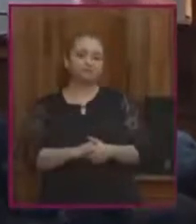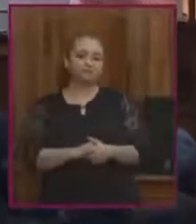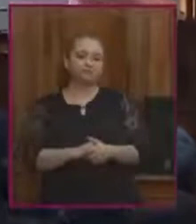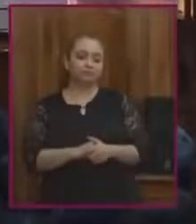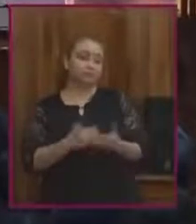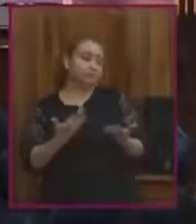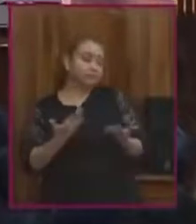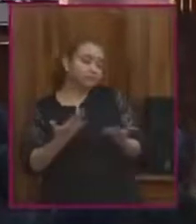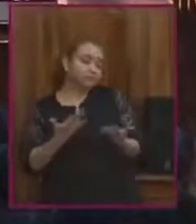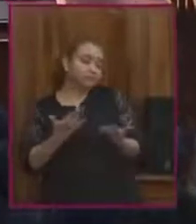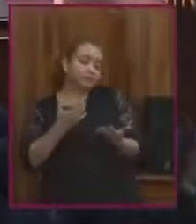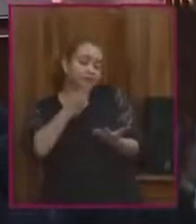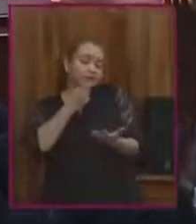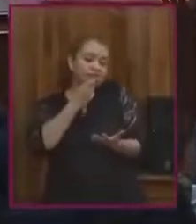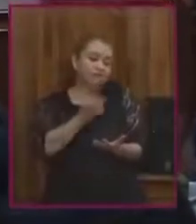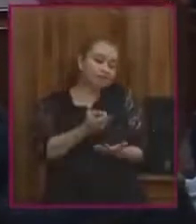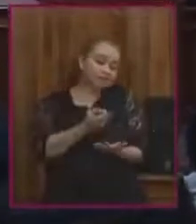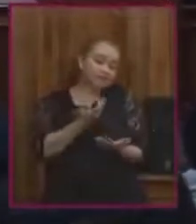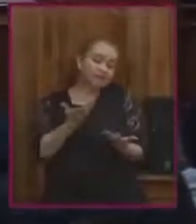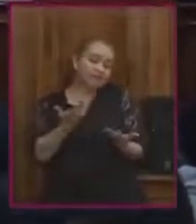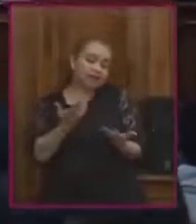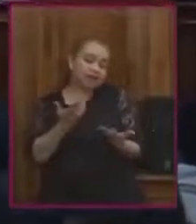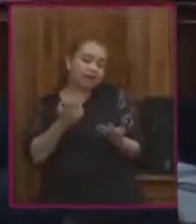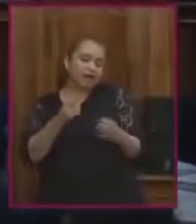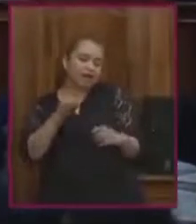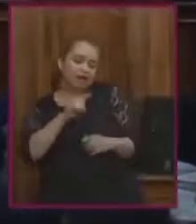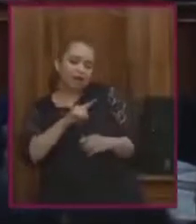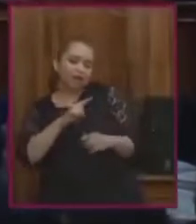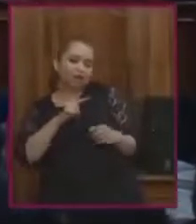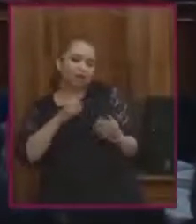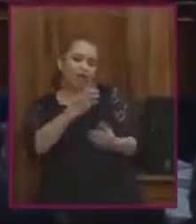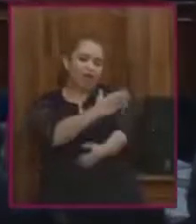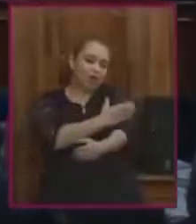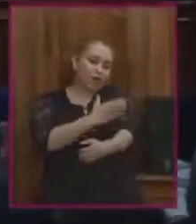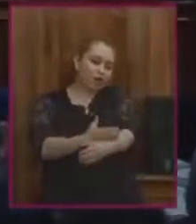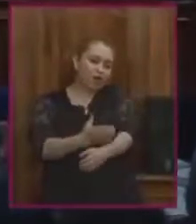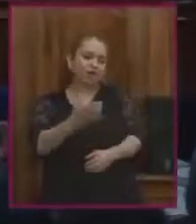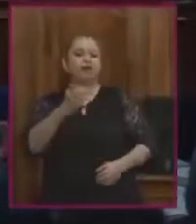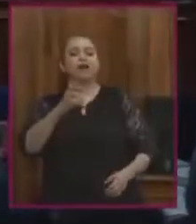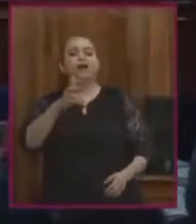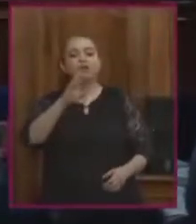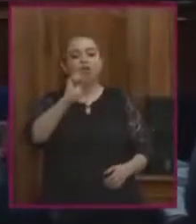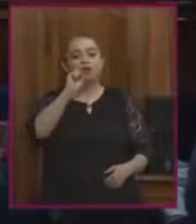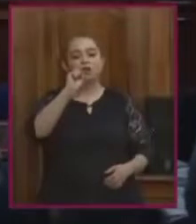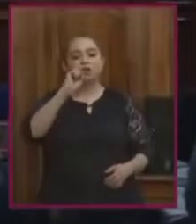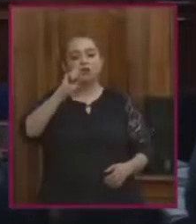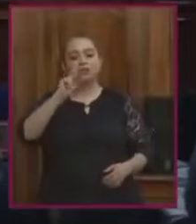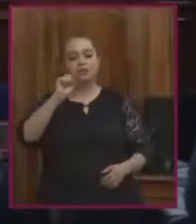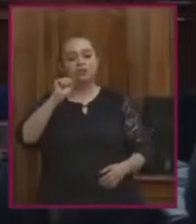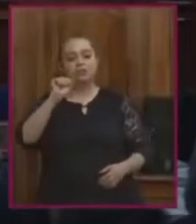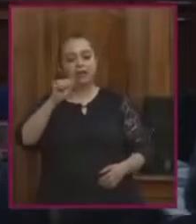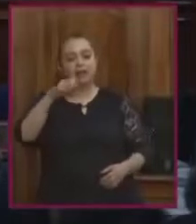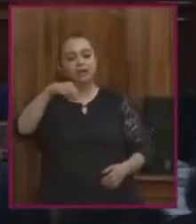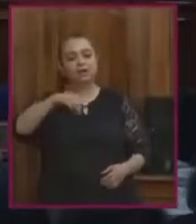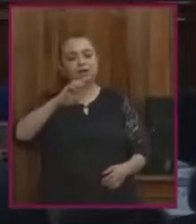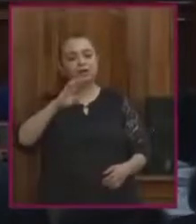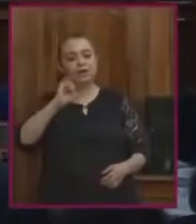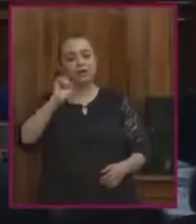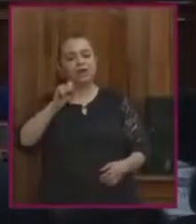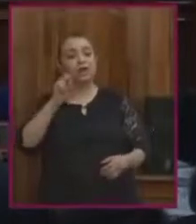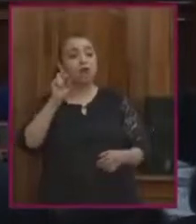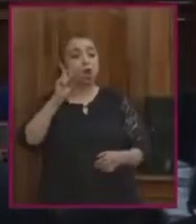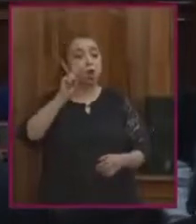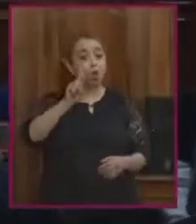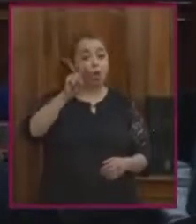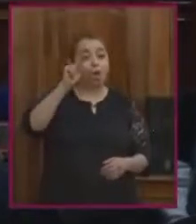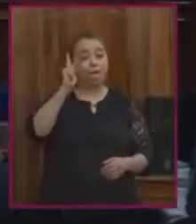Y bueno, ¿y qué decir? Pues aquí nuestra compañera, la doctora Rosa María, pues de la Universidad Pedagógica Nacional, hago mi comercial,